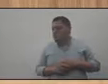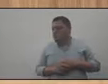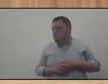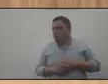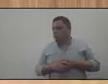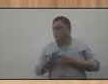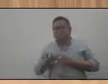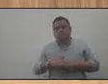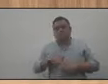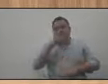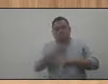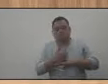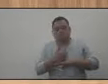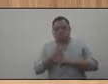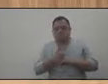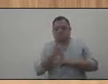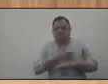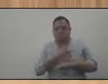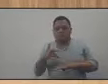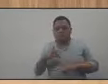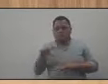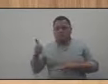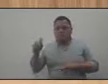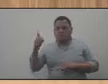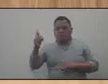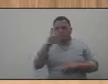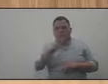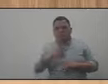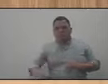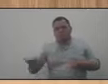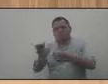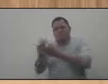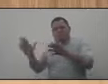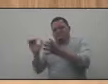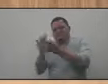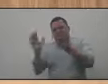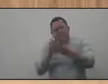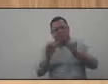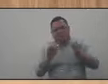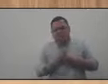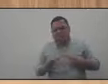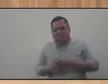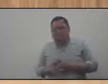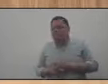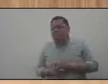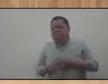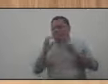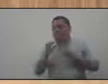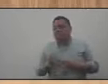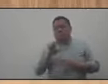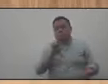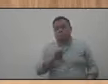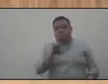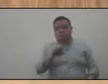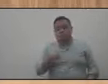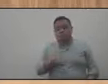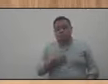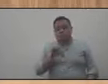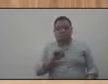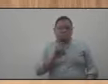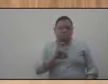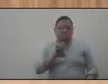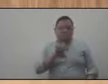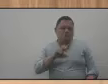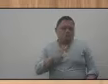y a los gerentes de las entidades descentralizadas. a los gerentes de las IPS públicas y privadas y a